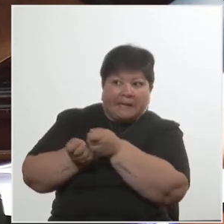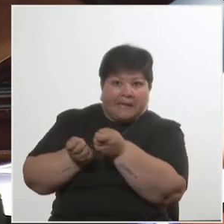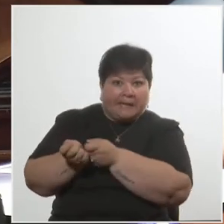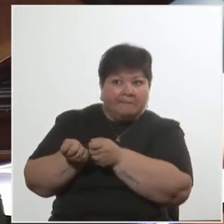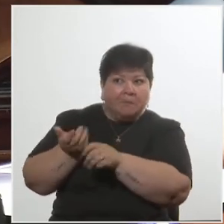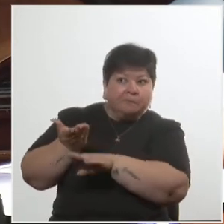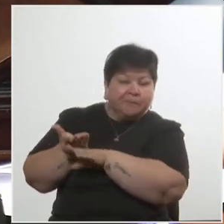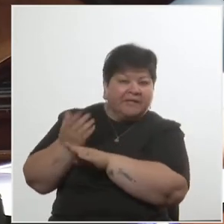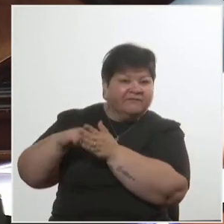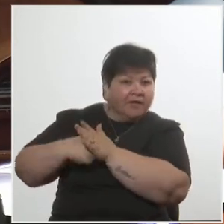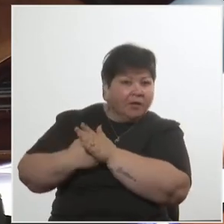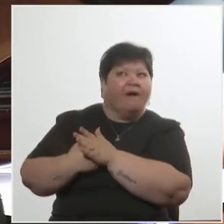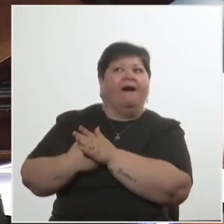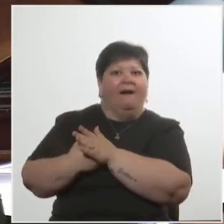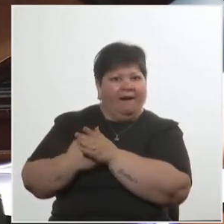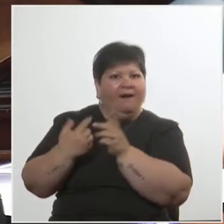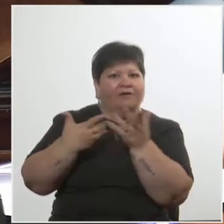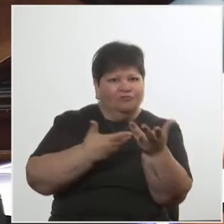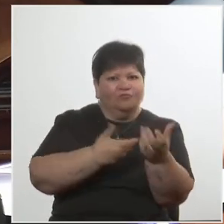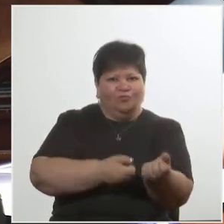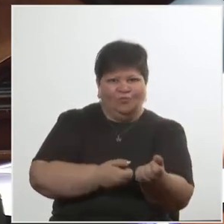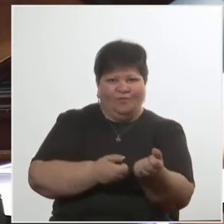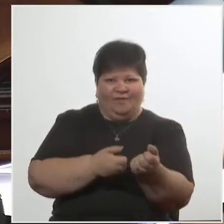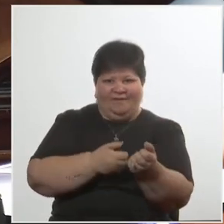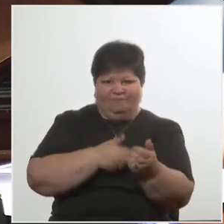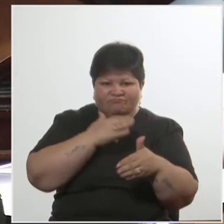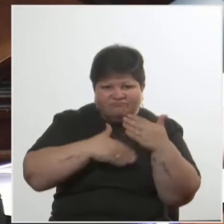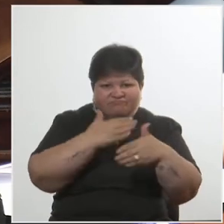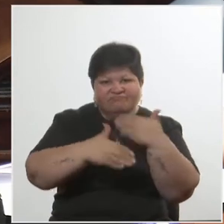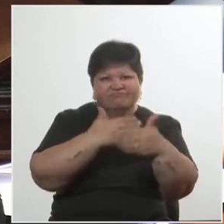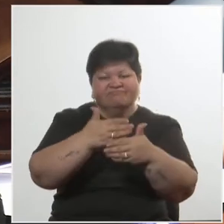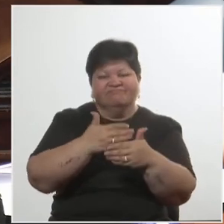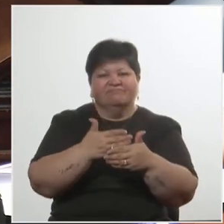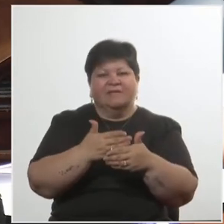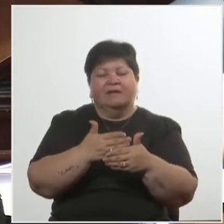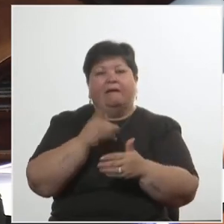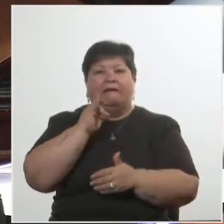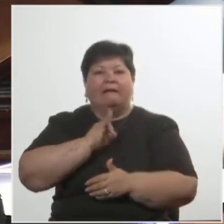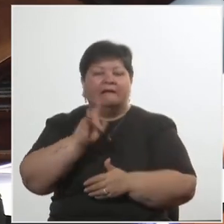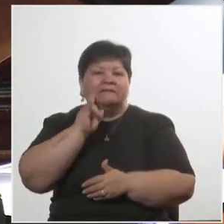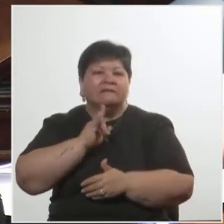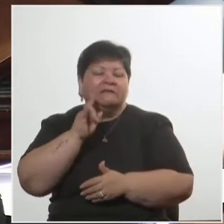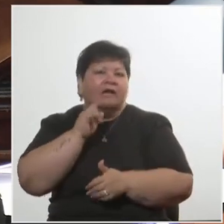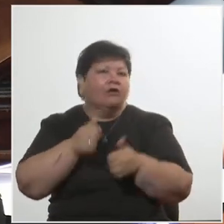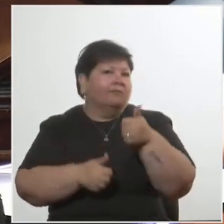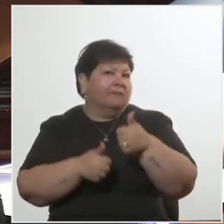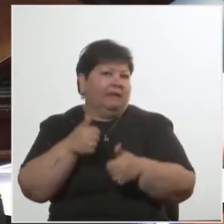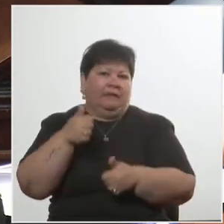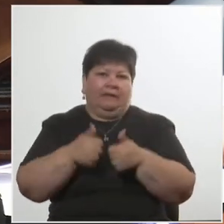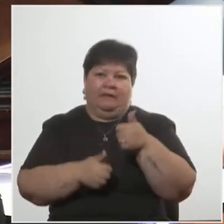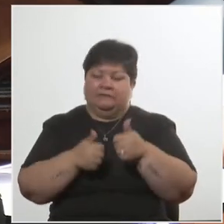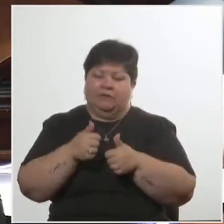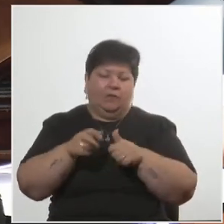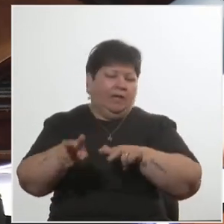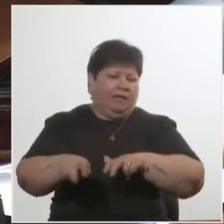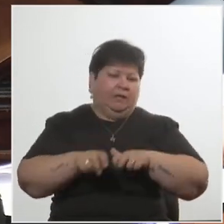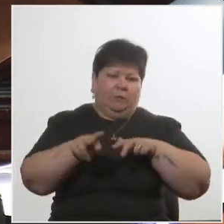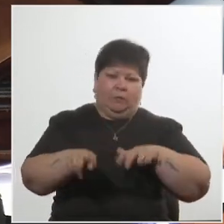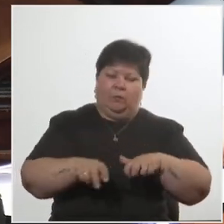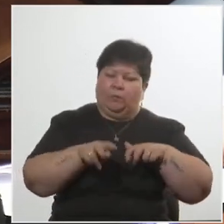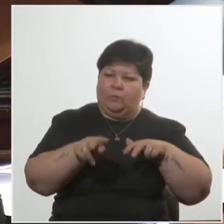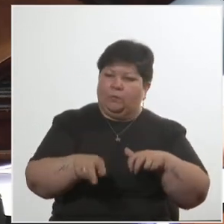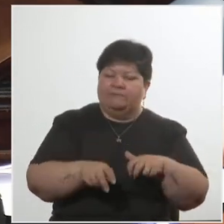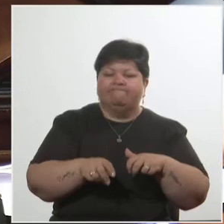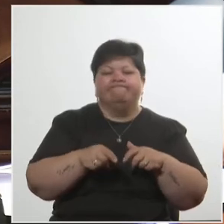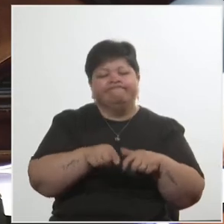caja saber asumir que la lechería tiene una competencia desleal con la agricultura y